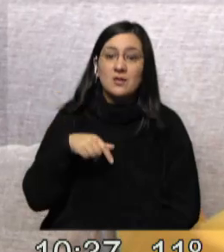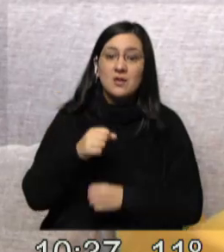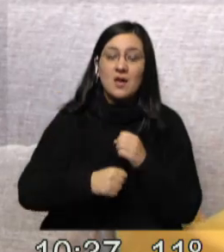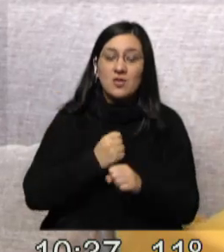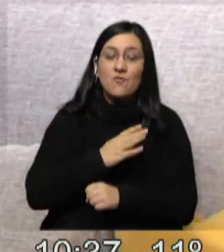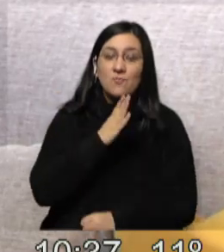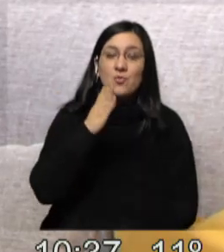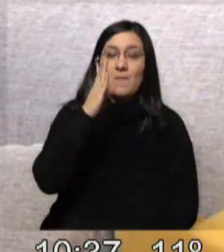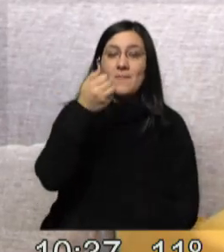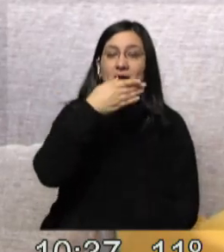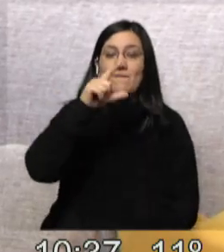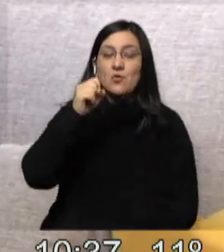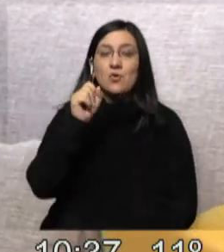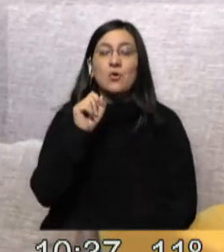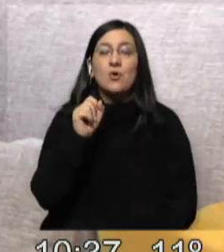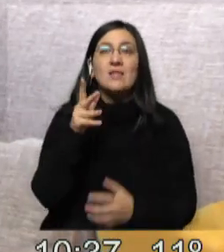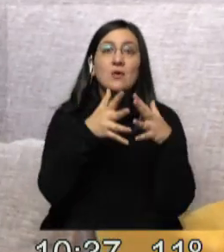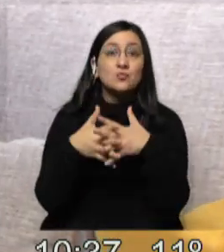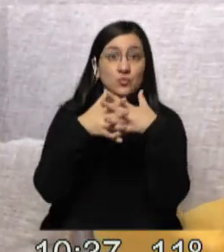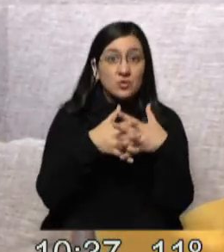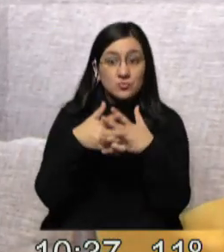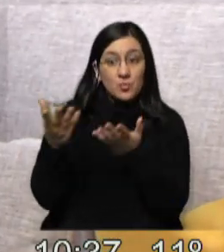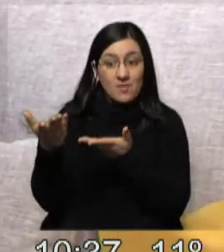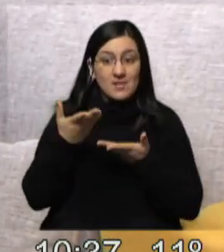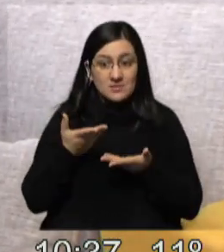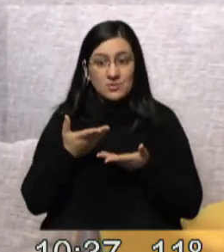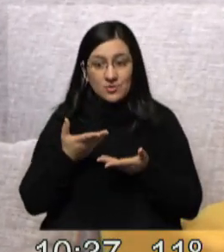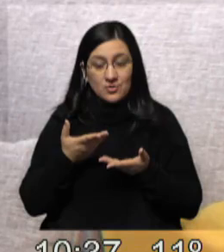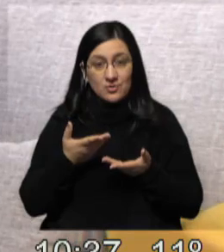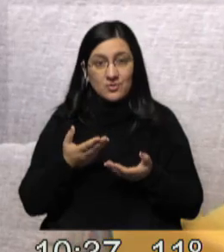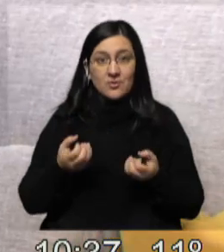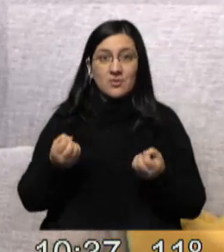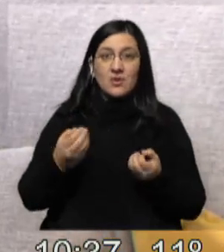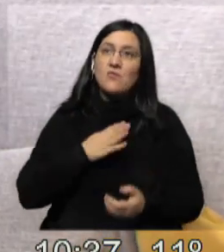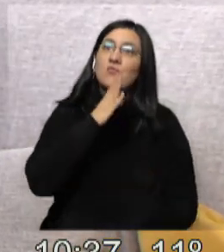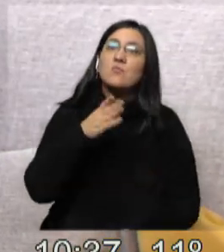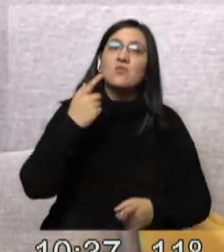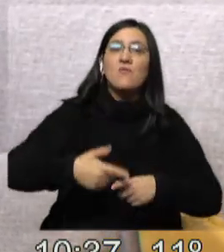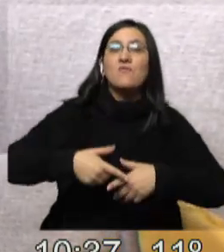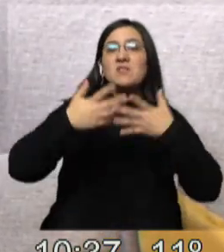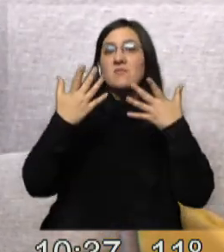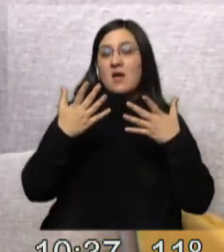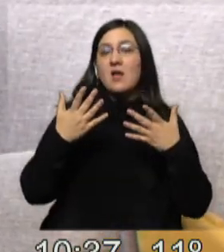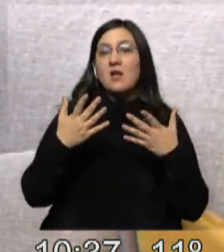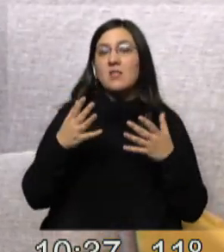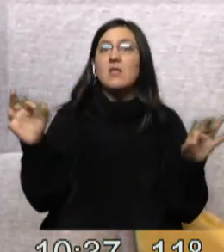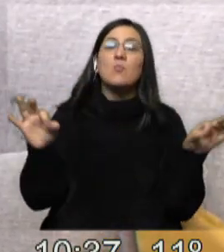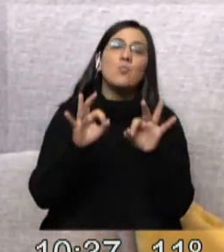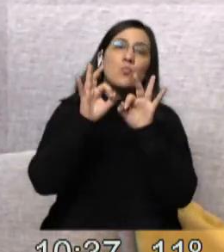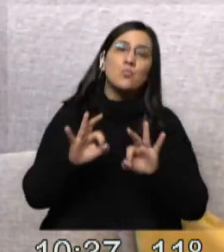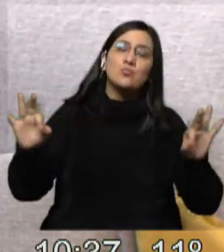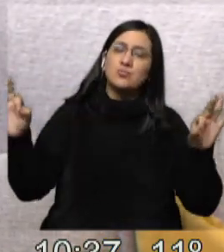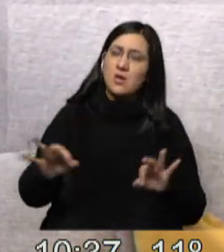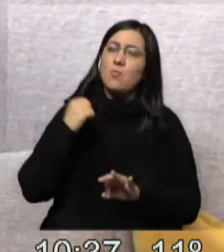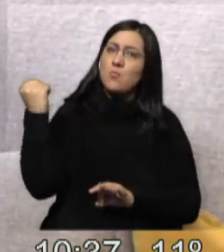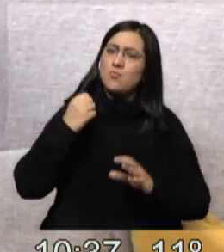con Pablo en Estados Unidos, una invitación que recibimos. Y fuimos a un festival, Coachella, un festival de música muy, muy